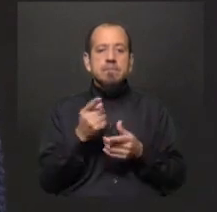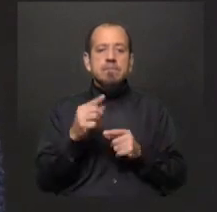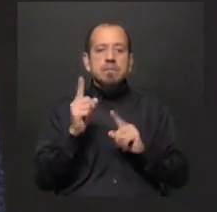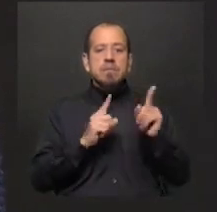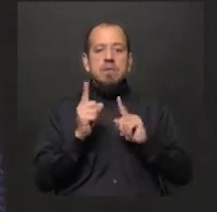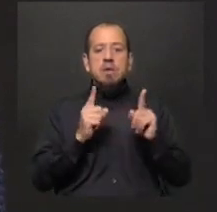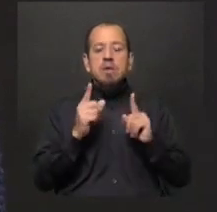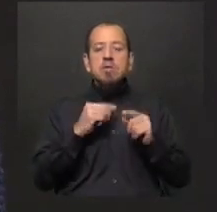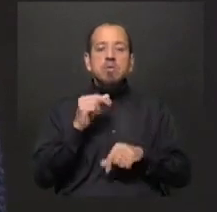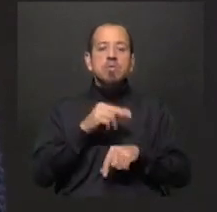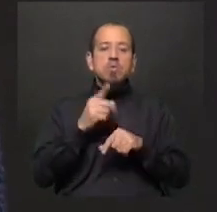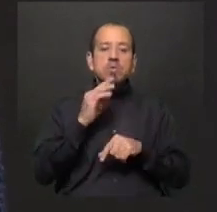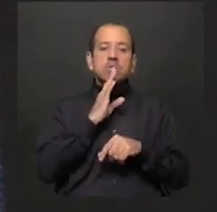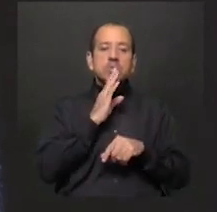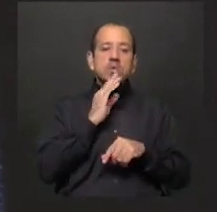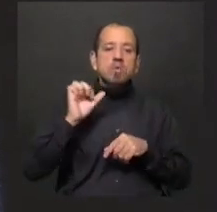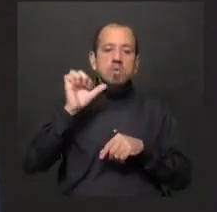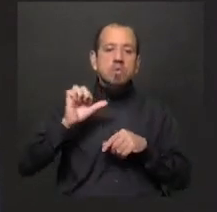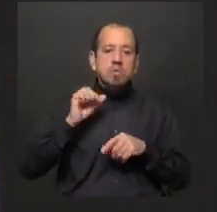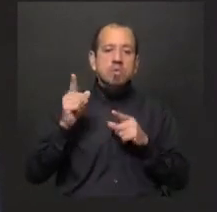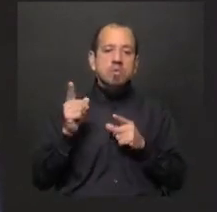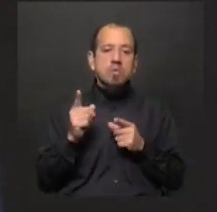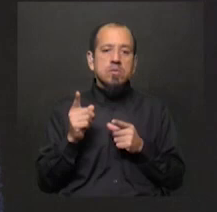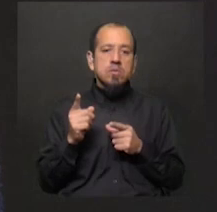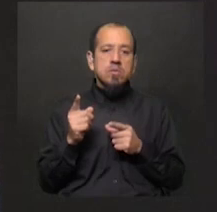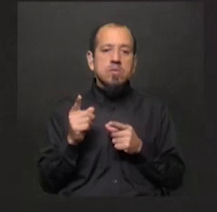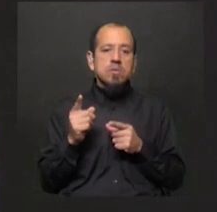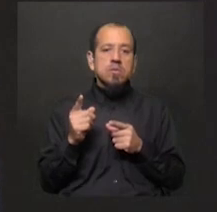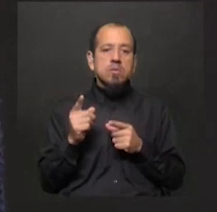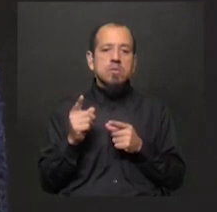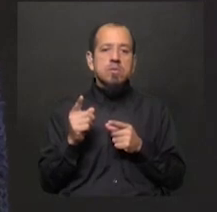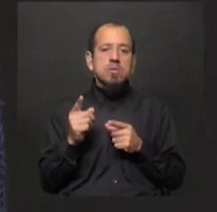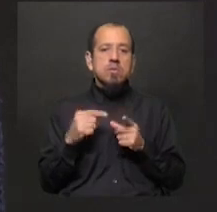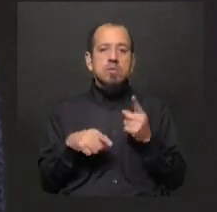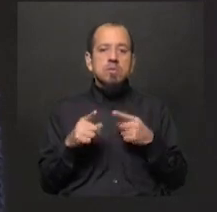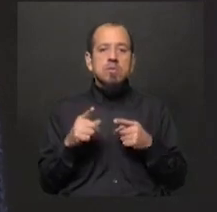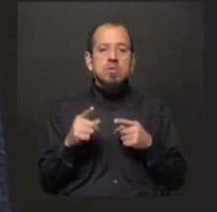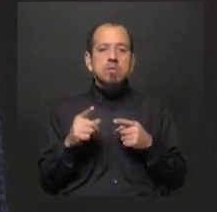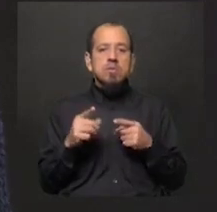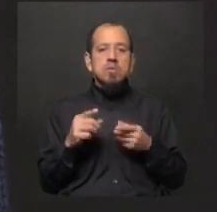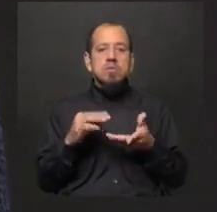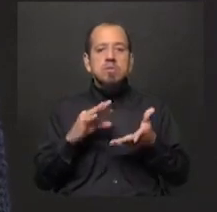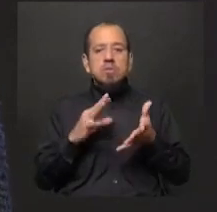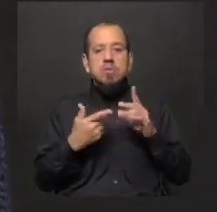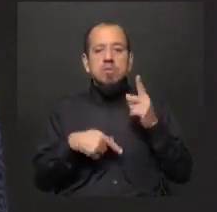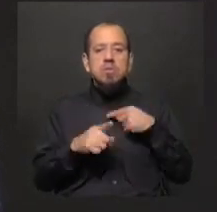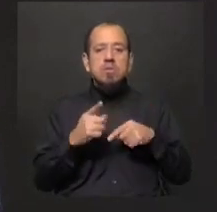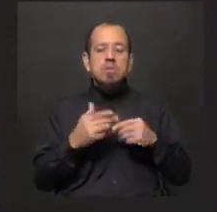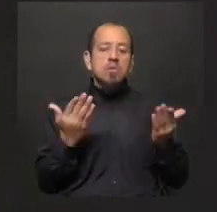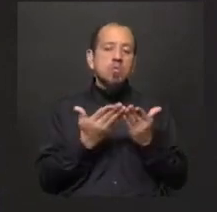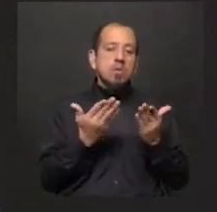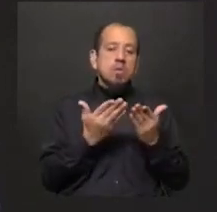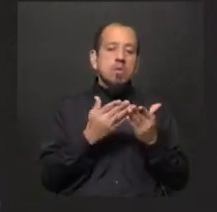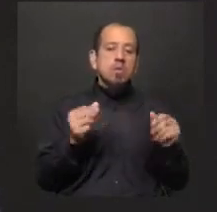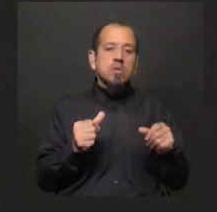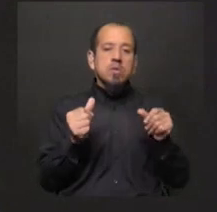se utiliza en Estados Unidos y en Europa también como como forma de fidelizar si quieres a los alumnos así como